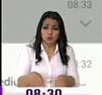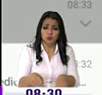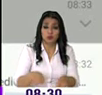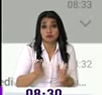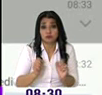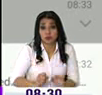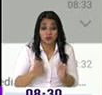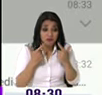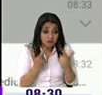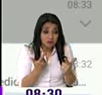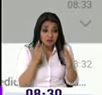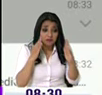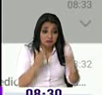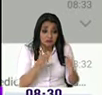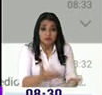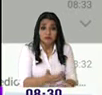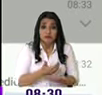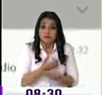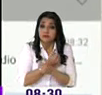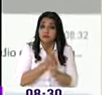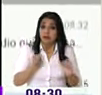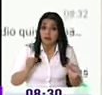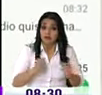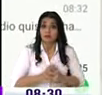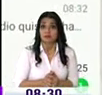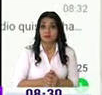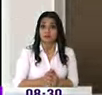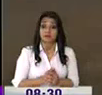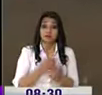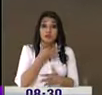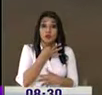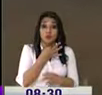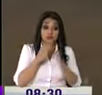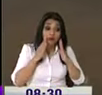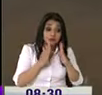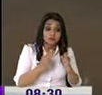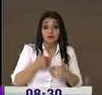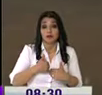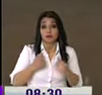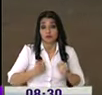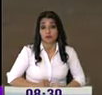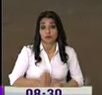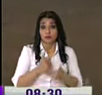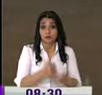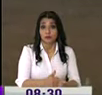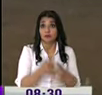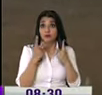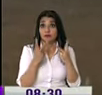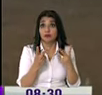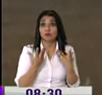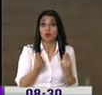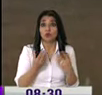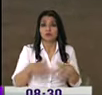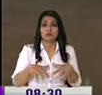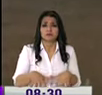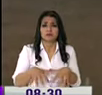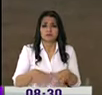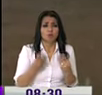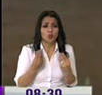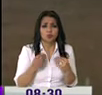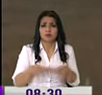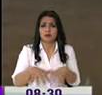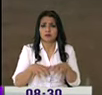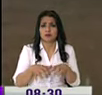preocupe por este problema, ya que les interesa mucho los animalitos. Gracias. Miren, oh, o sea, hay tal cantidad de comensales